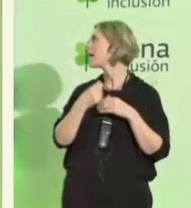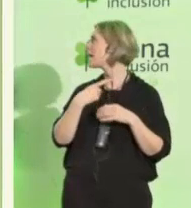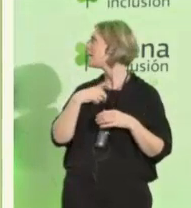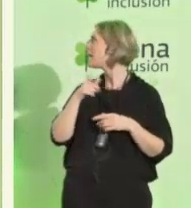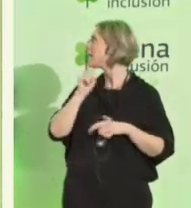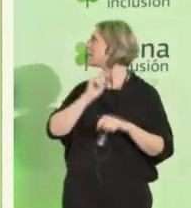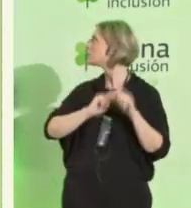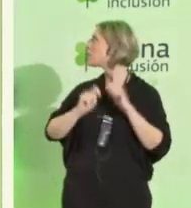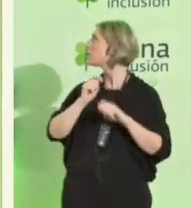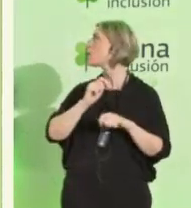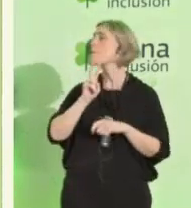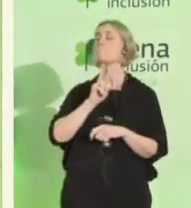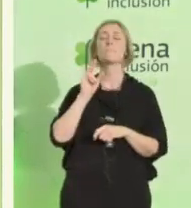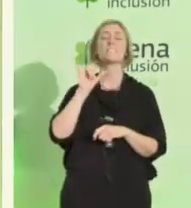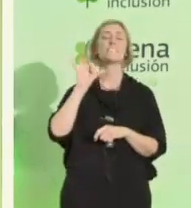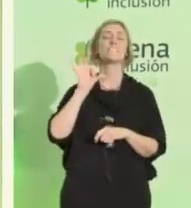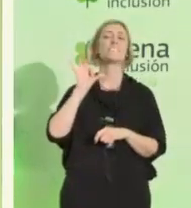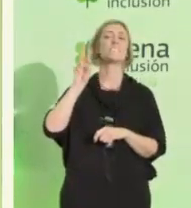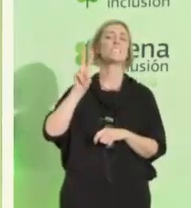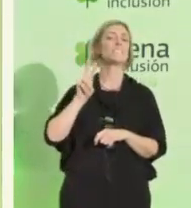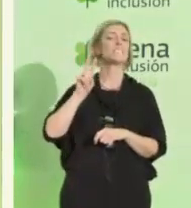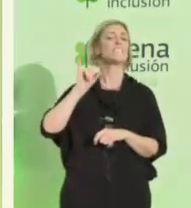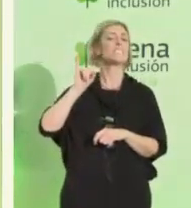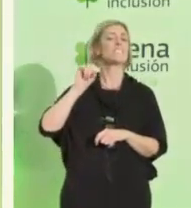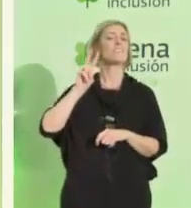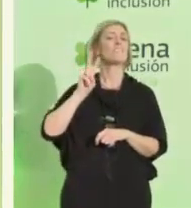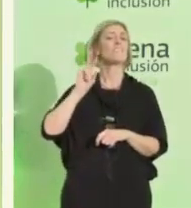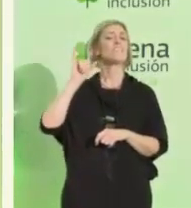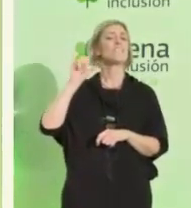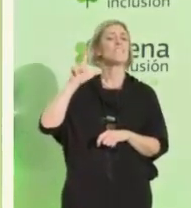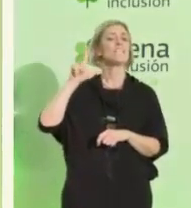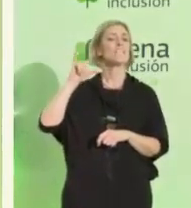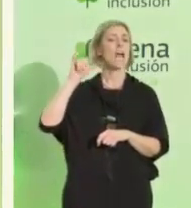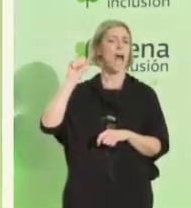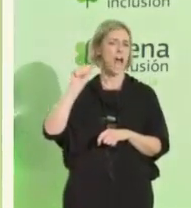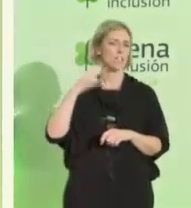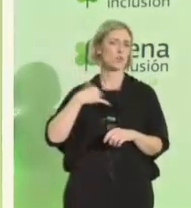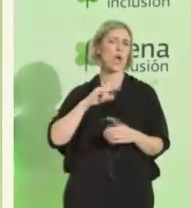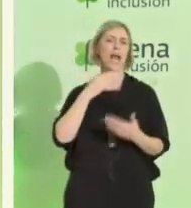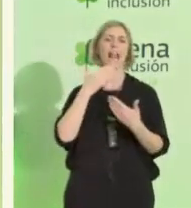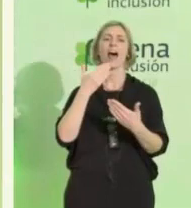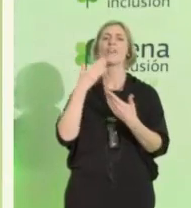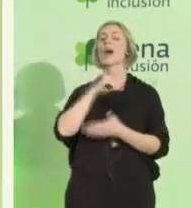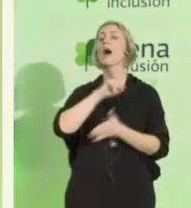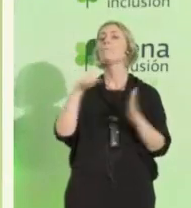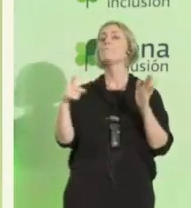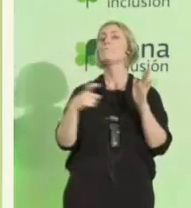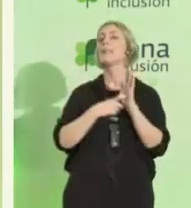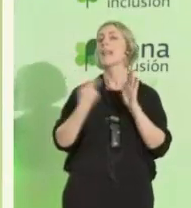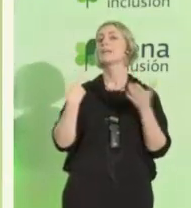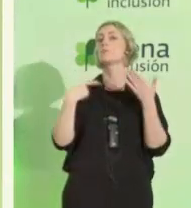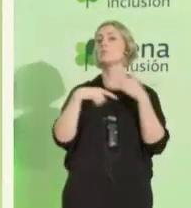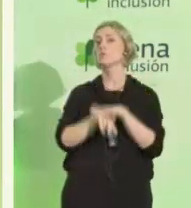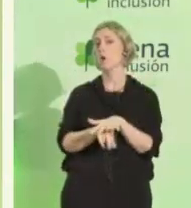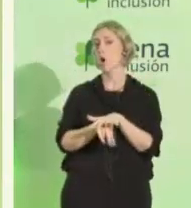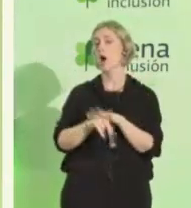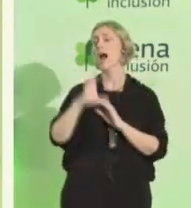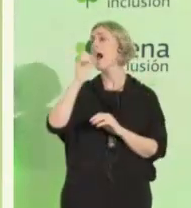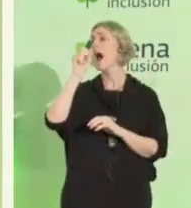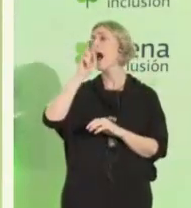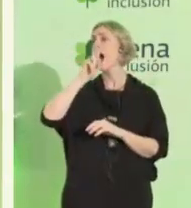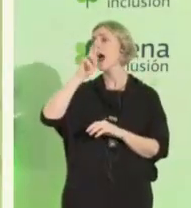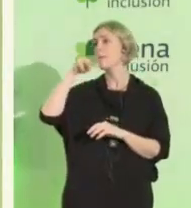agradecer profundamente a plena inclusión por como carne este maravilloso